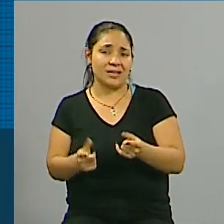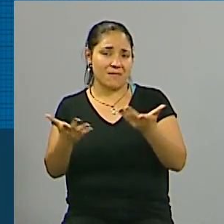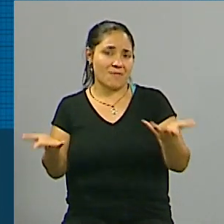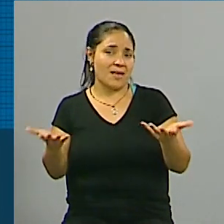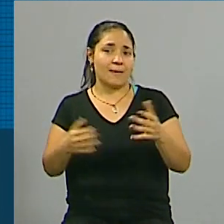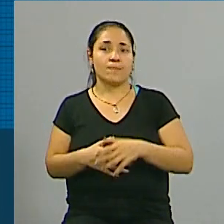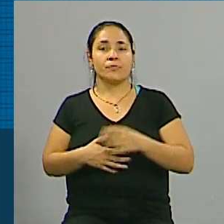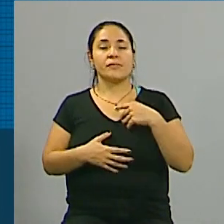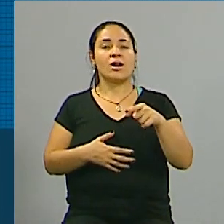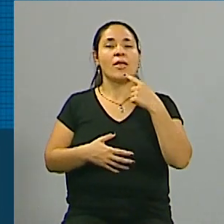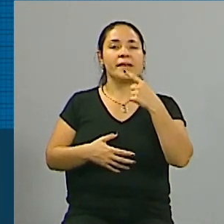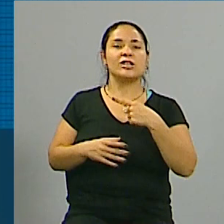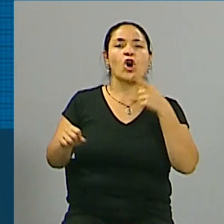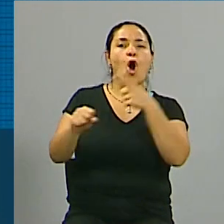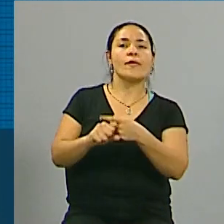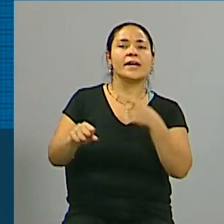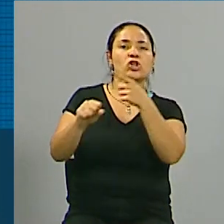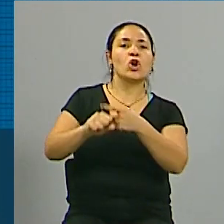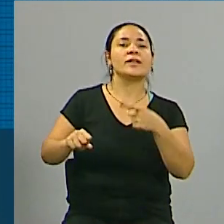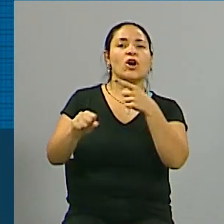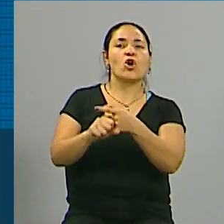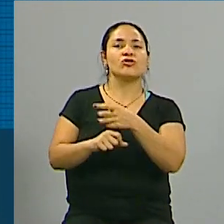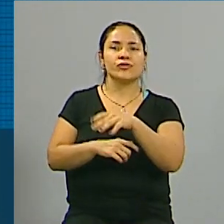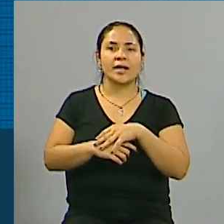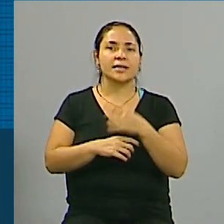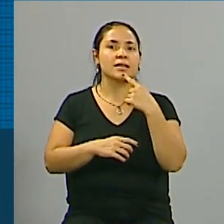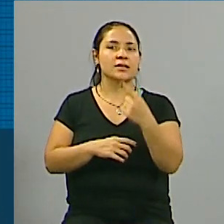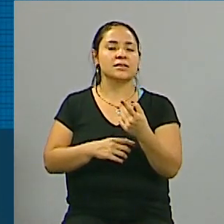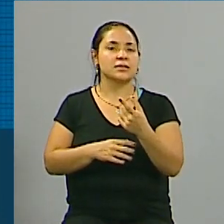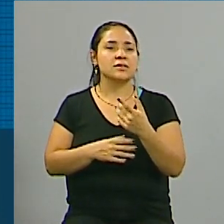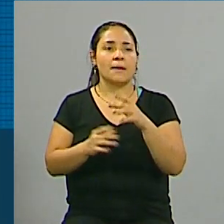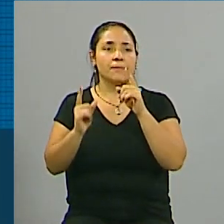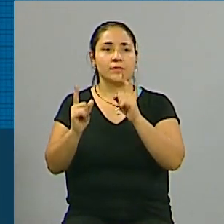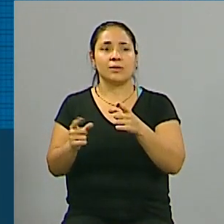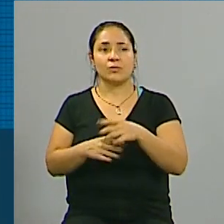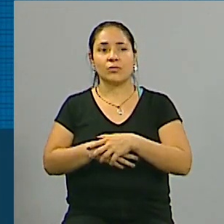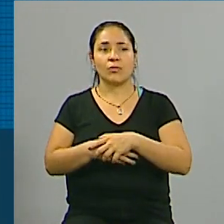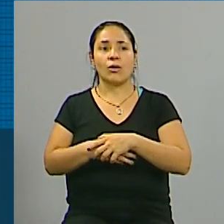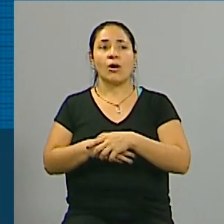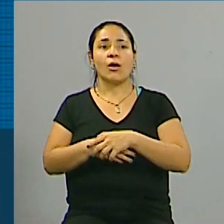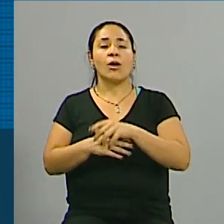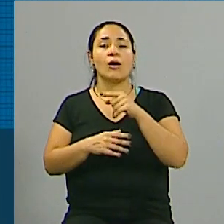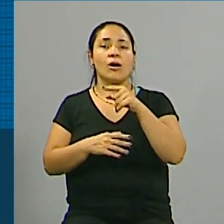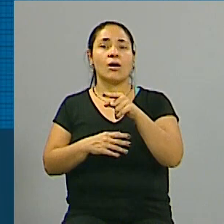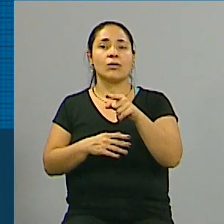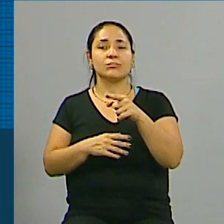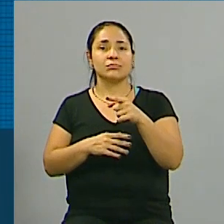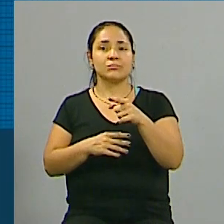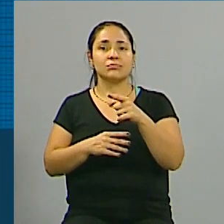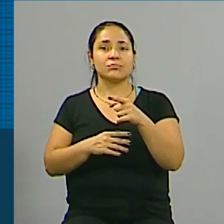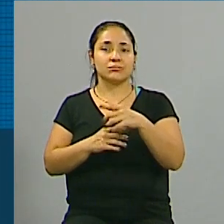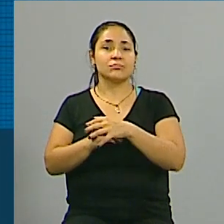de enojo y de hablar en contra de la casta ha traído repercusión, porque por lo mismo que vos me estabas comentando, por esta desconexión por parte